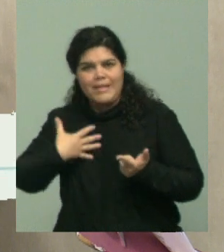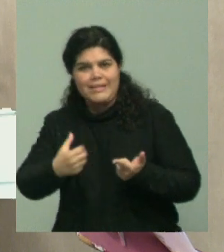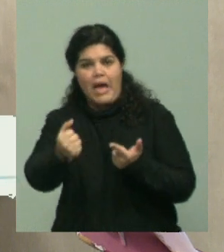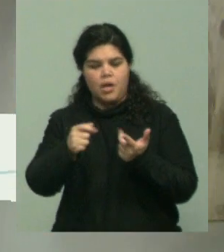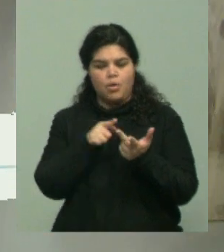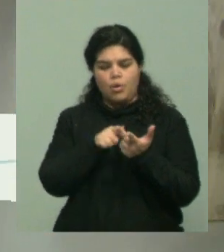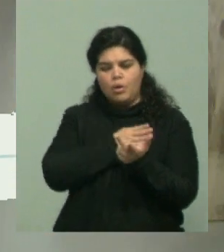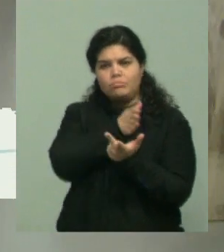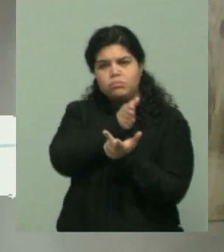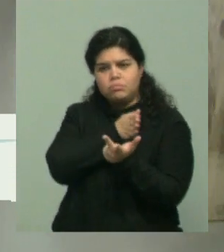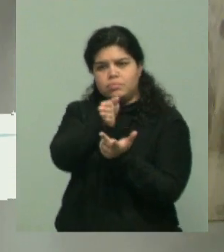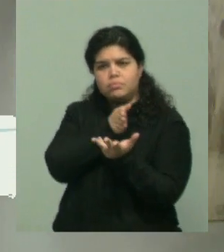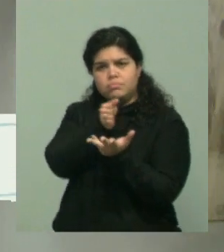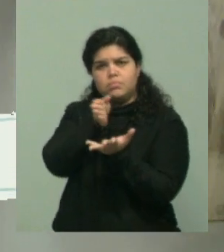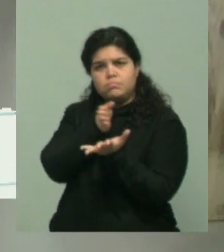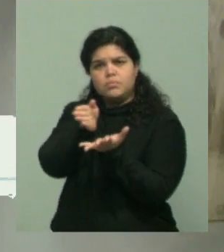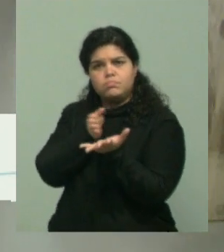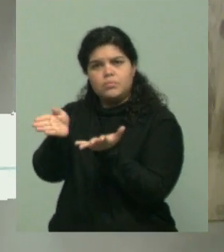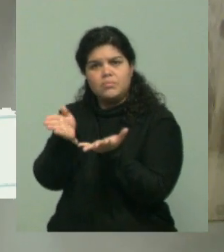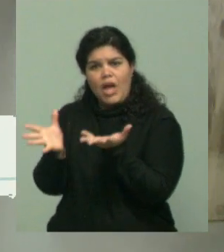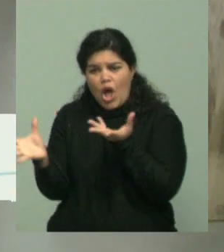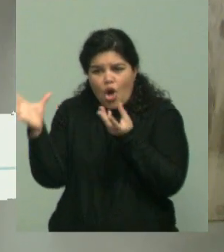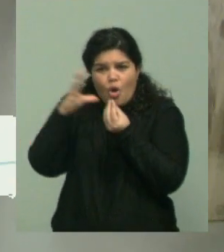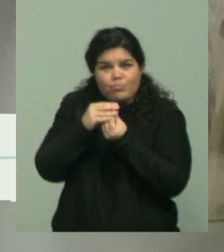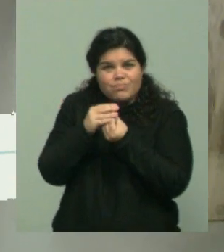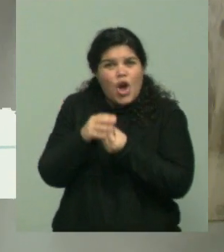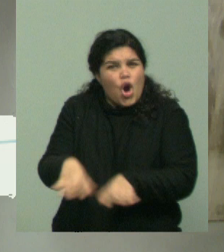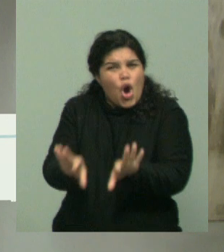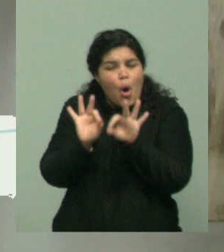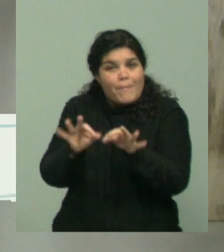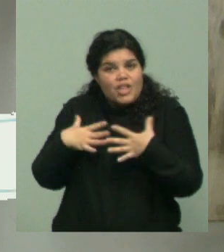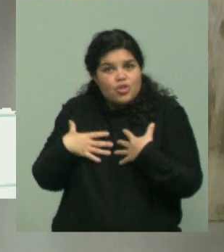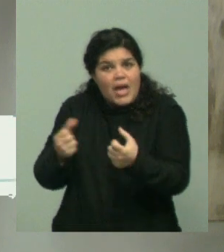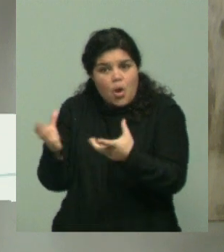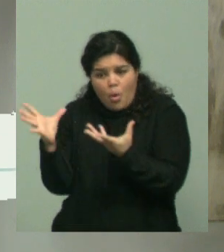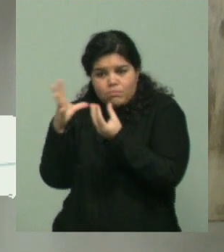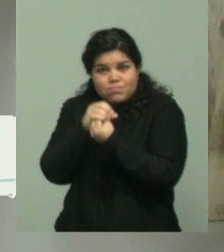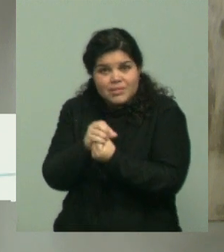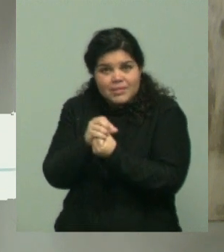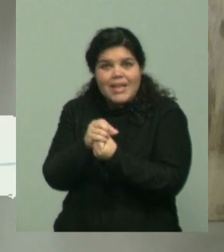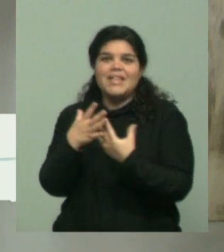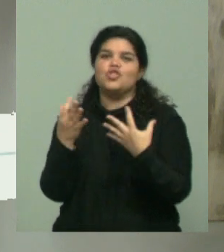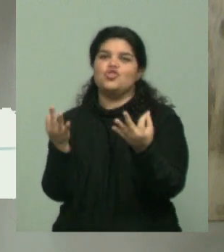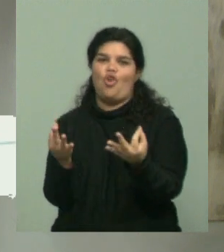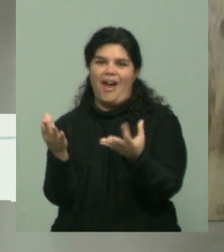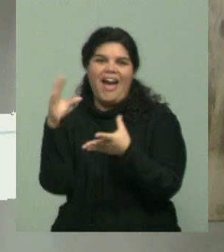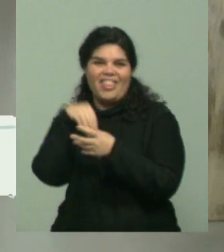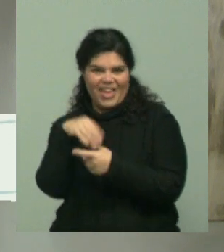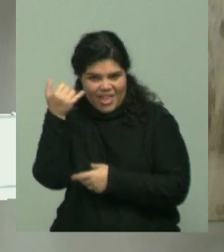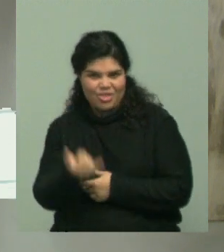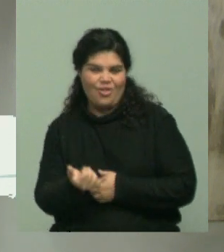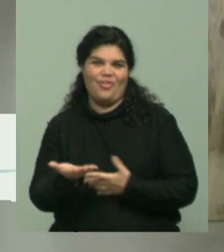el yoga. Mm. Así que, bueno, felices de estar en una actividad que realmente a mí, que yo vengo haciendo deporte desde los